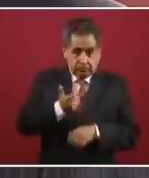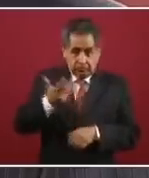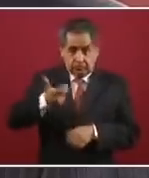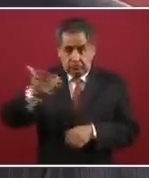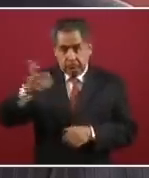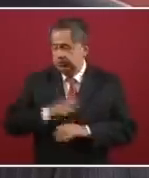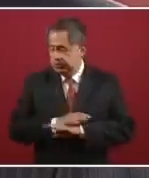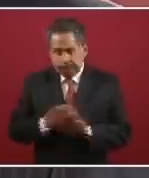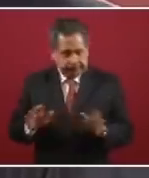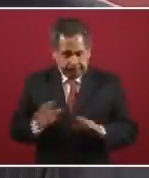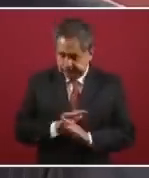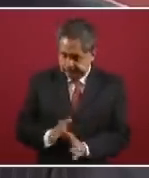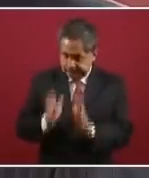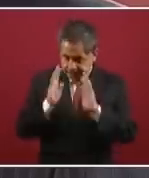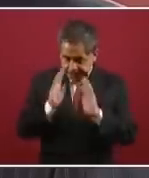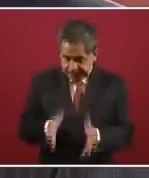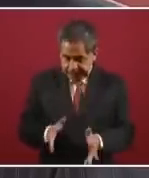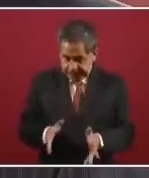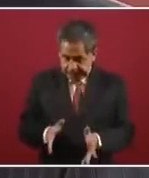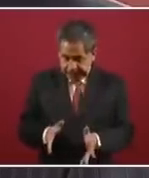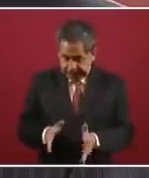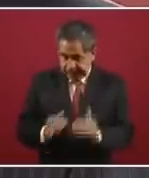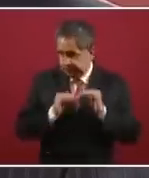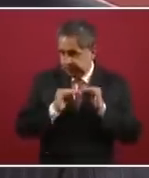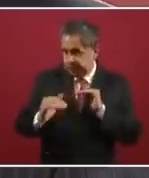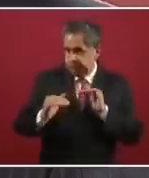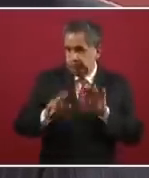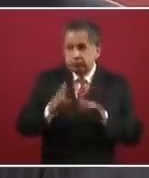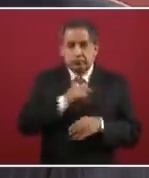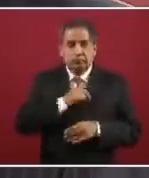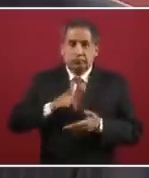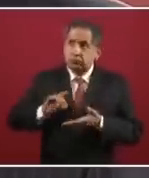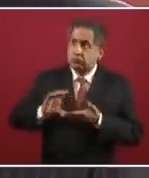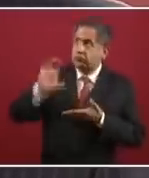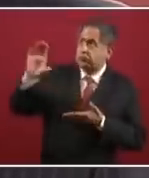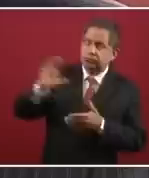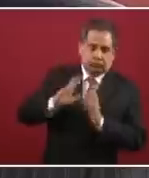va a aumentar en términos reales la deuda pública.